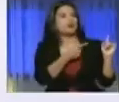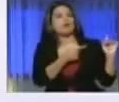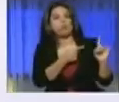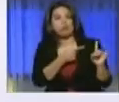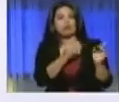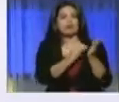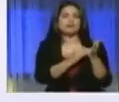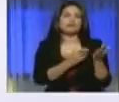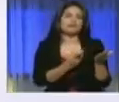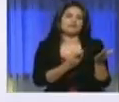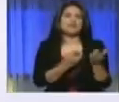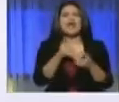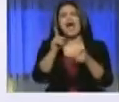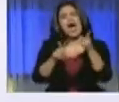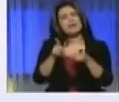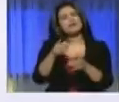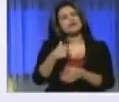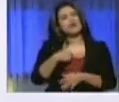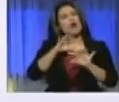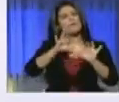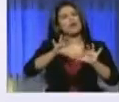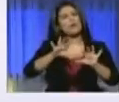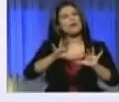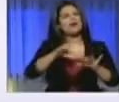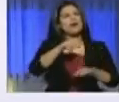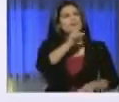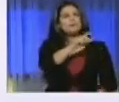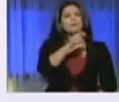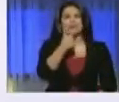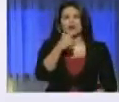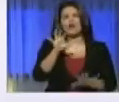A veces yo he hecho broma con esto de la banda de los...